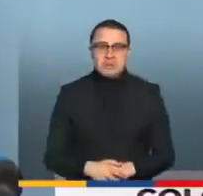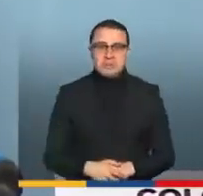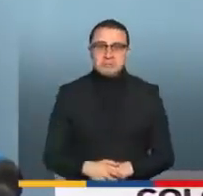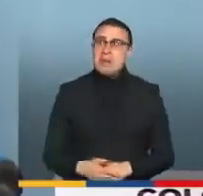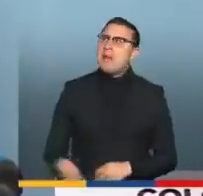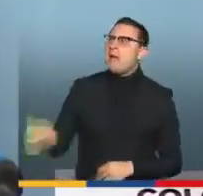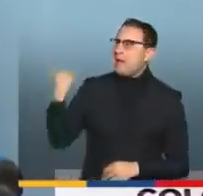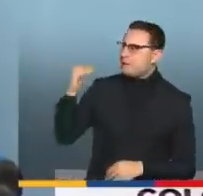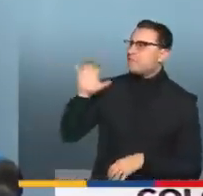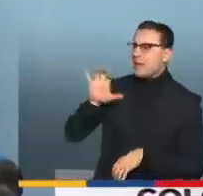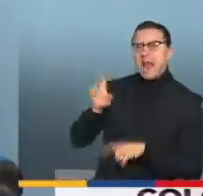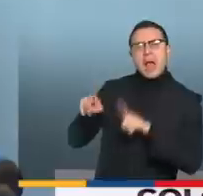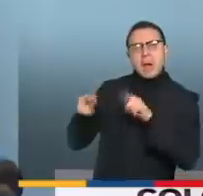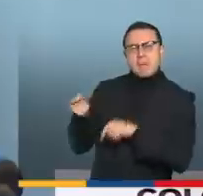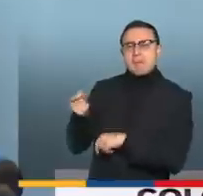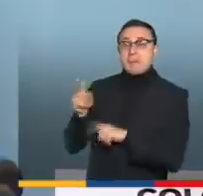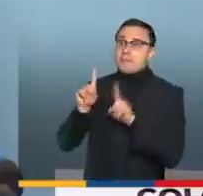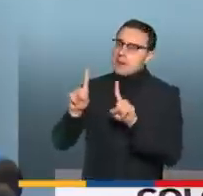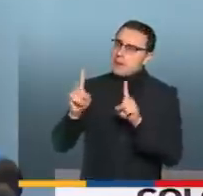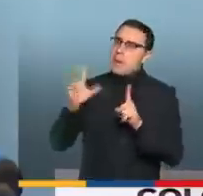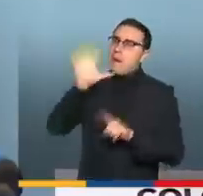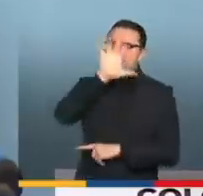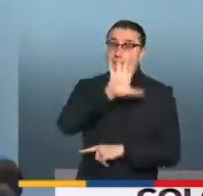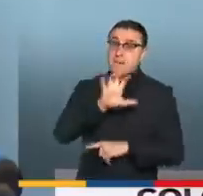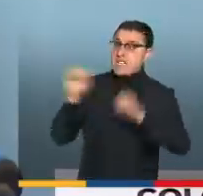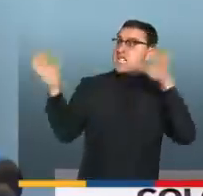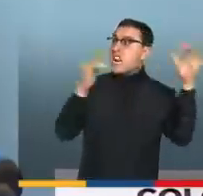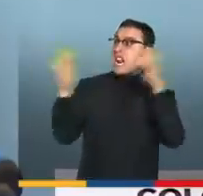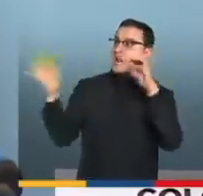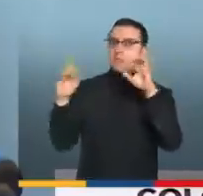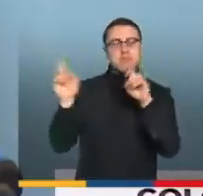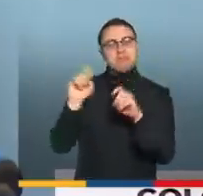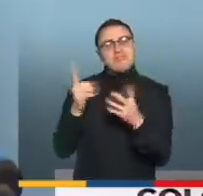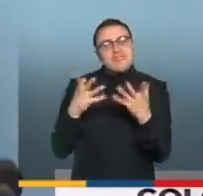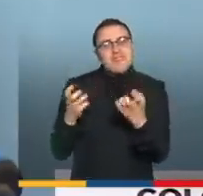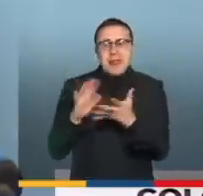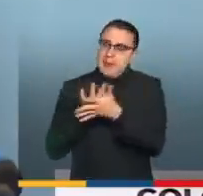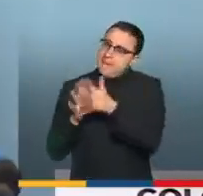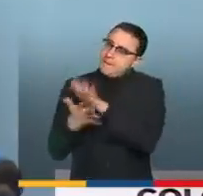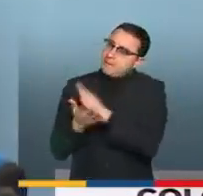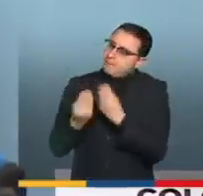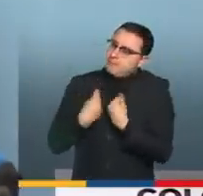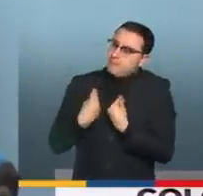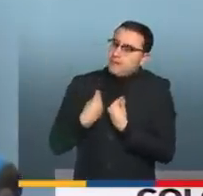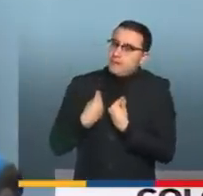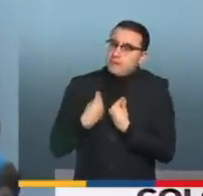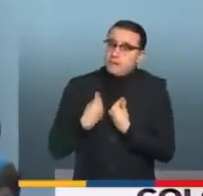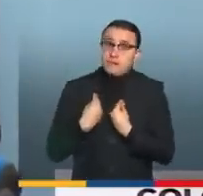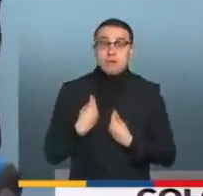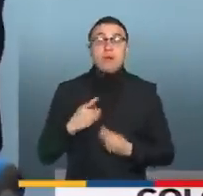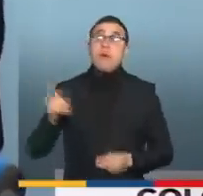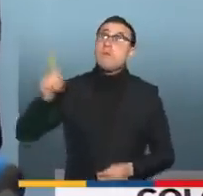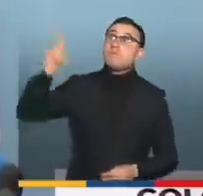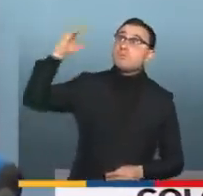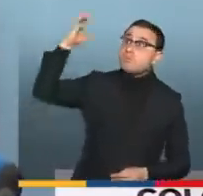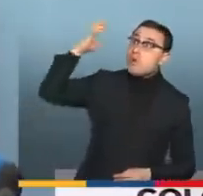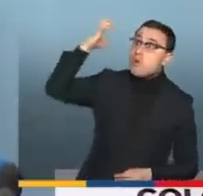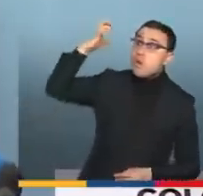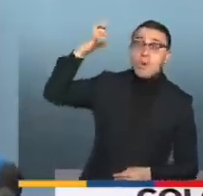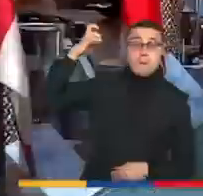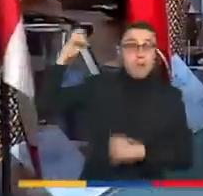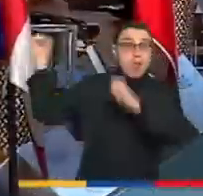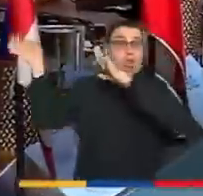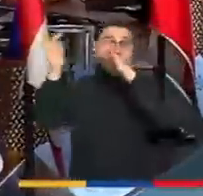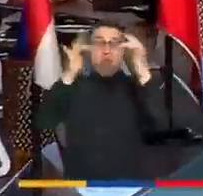han buscado convivir en paz. Nosotros no conocemos la historia guerrera de Europa.